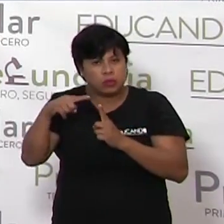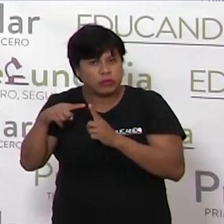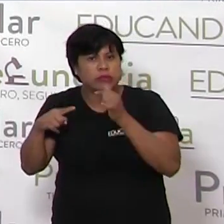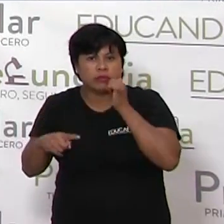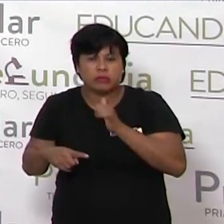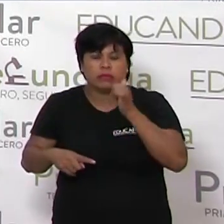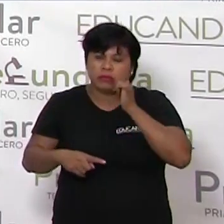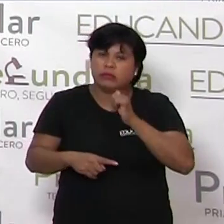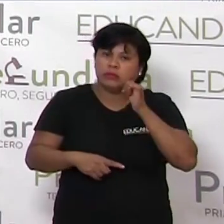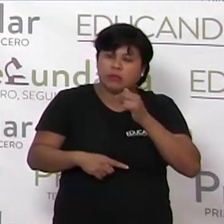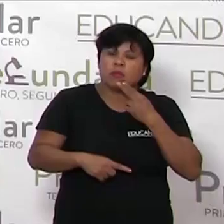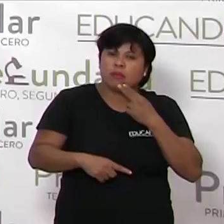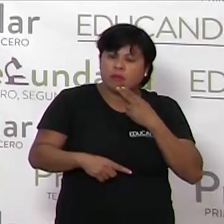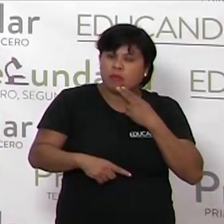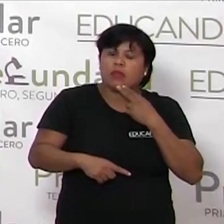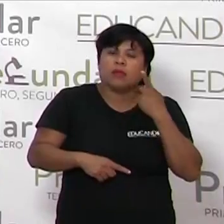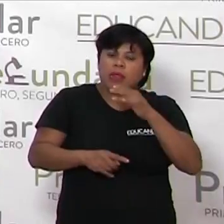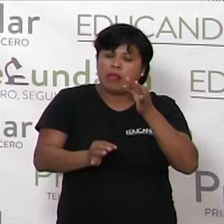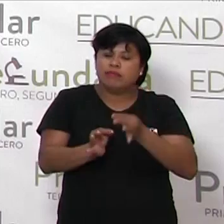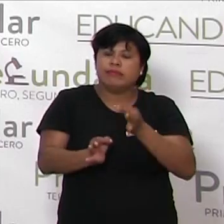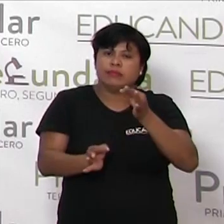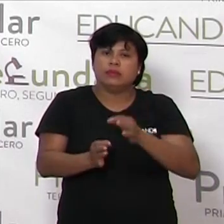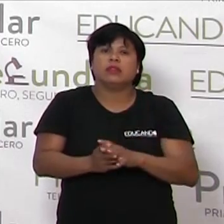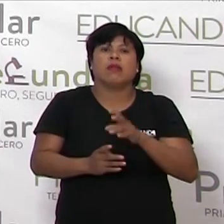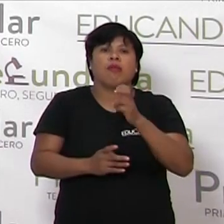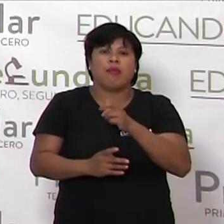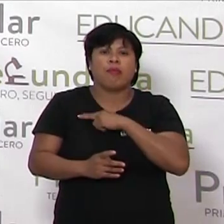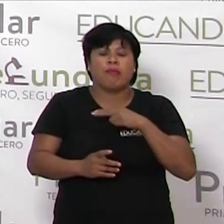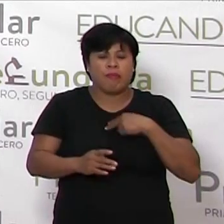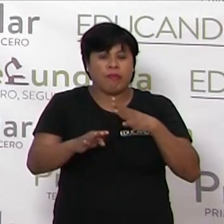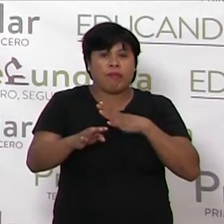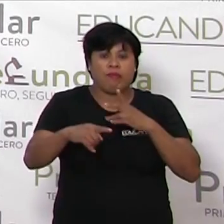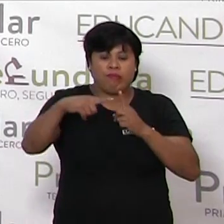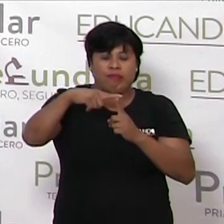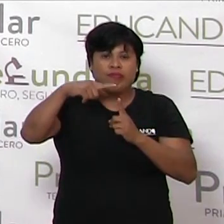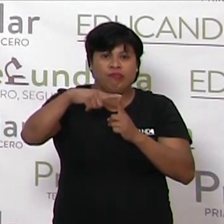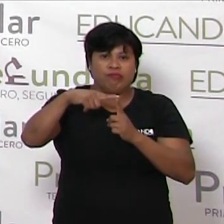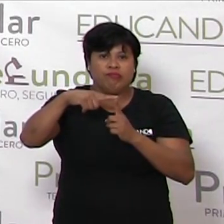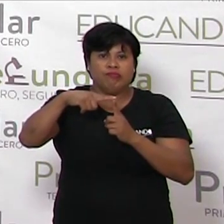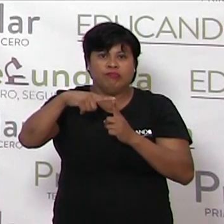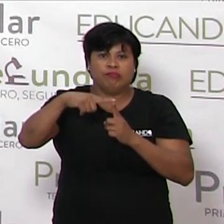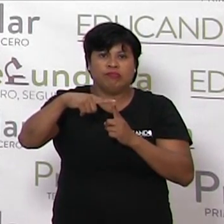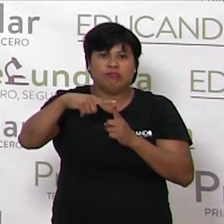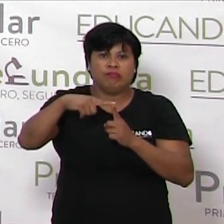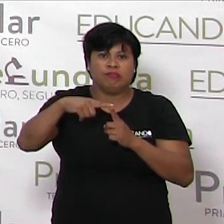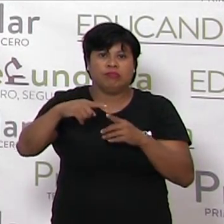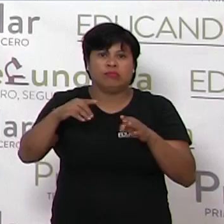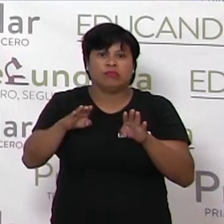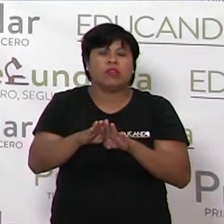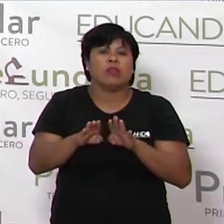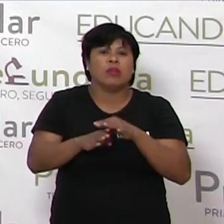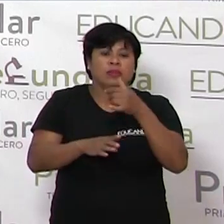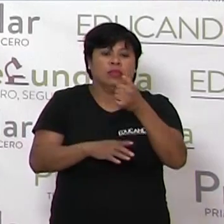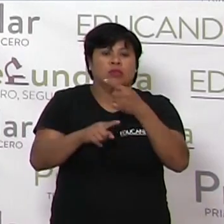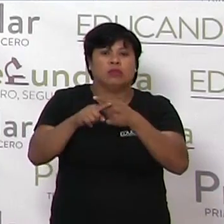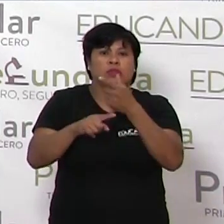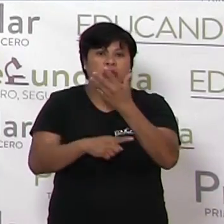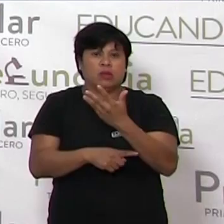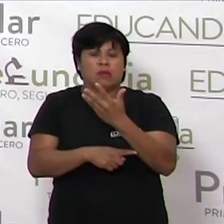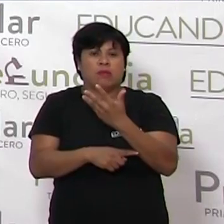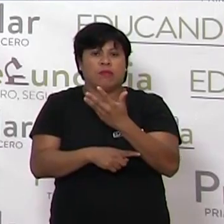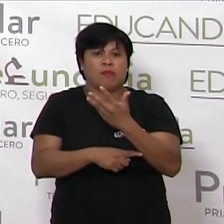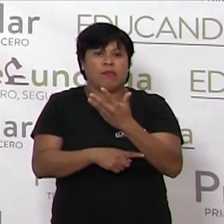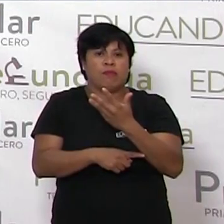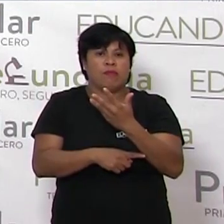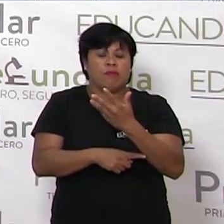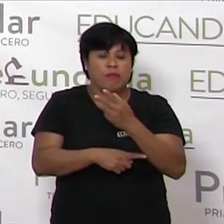es recomendable utilizar la división para poder ser exactos. Tenemos aquí nuestro algoritmo de división, un cálculo fácil, 6 por